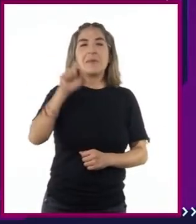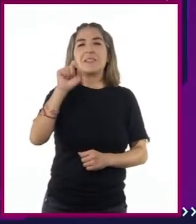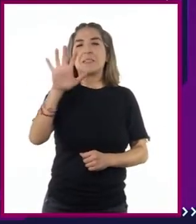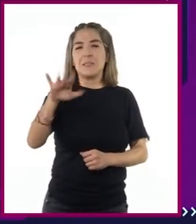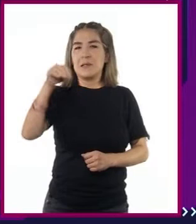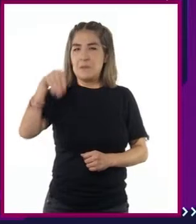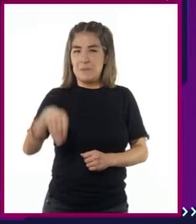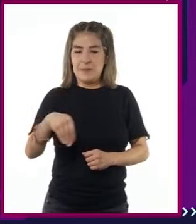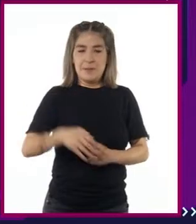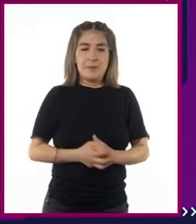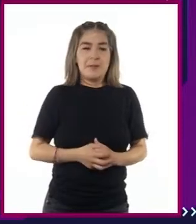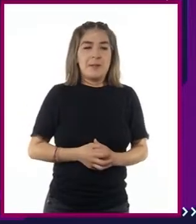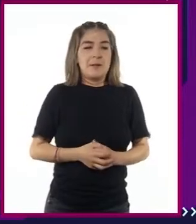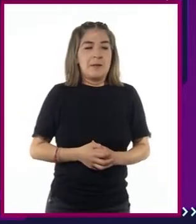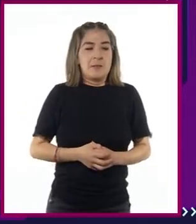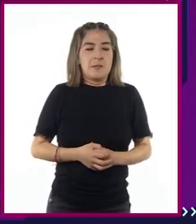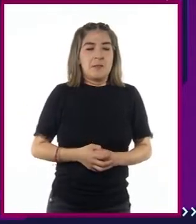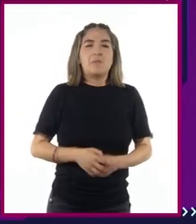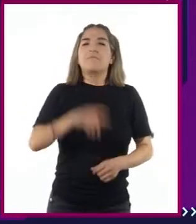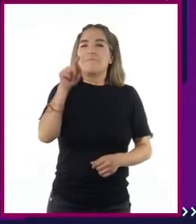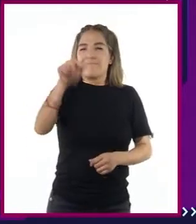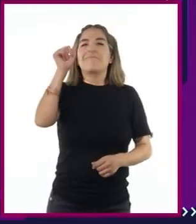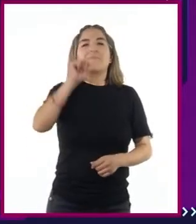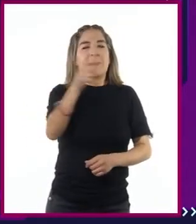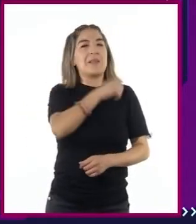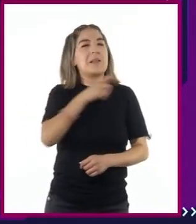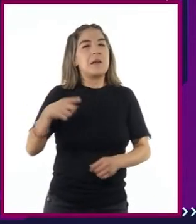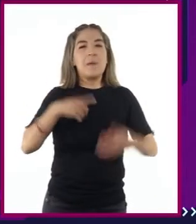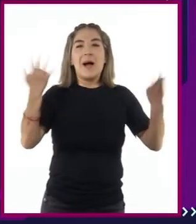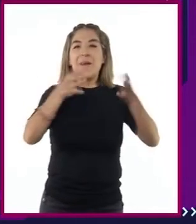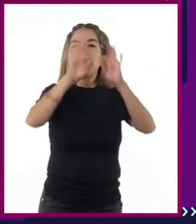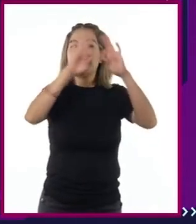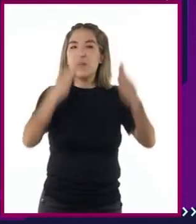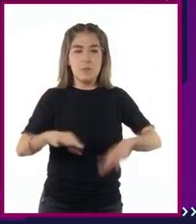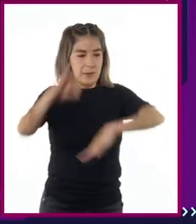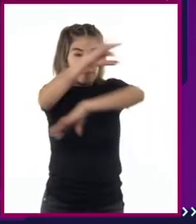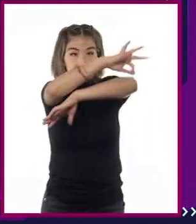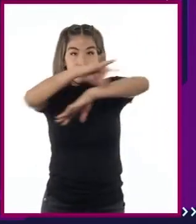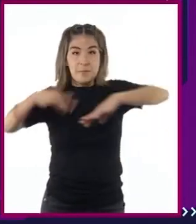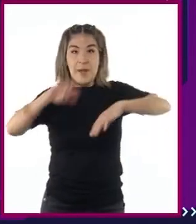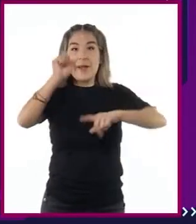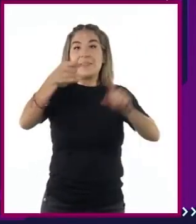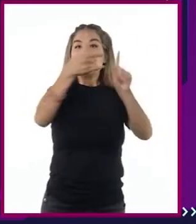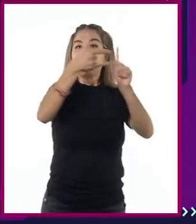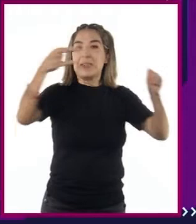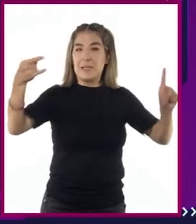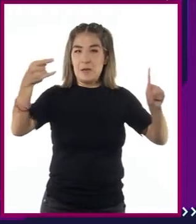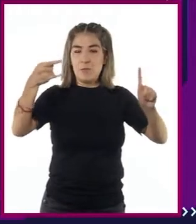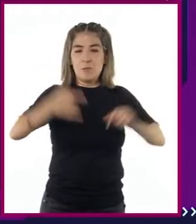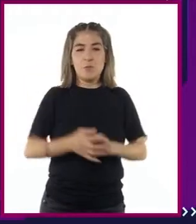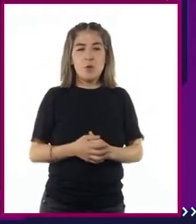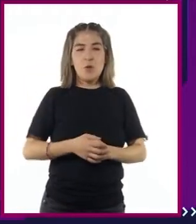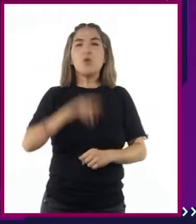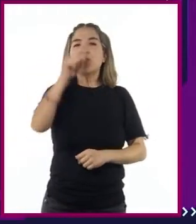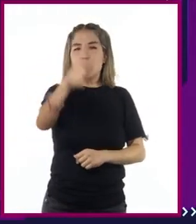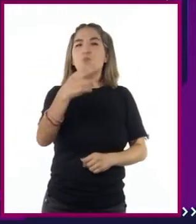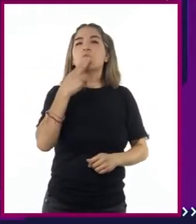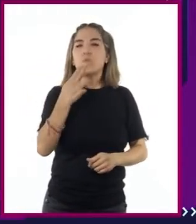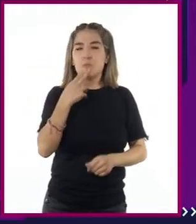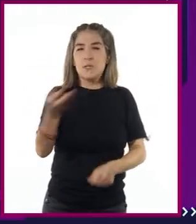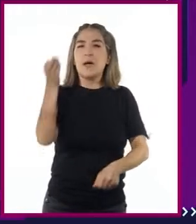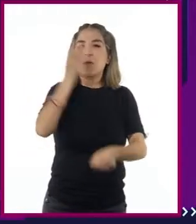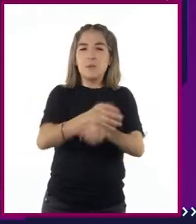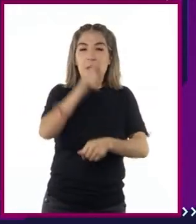metros. Siempre ayuda a trazar la figura, que es un rectángulo, y ubicar los datos